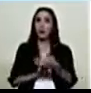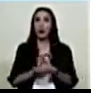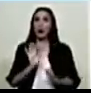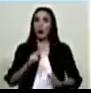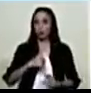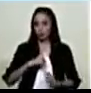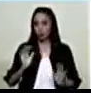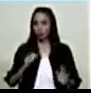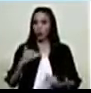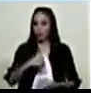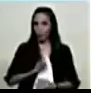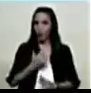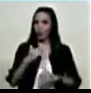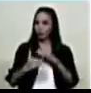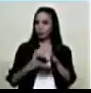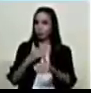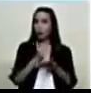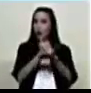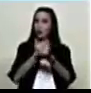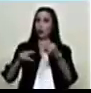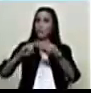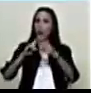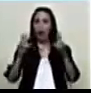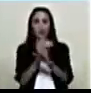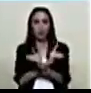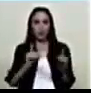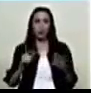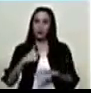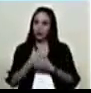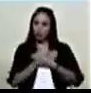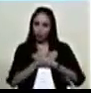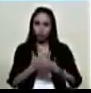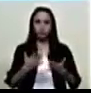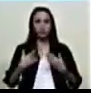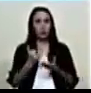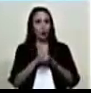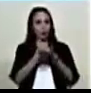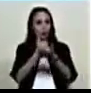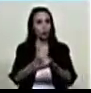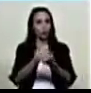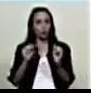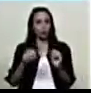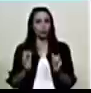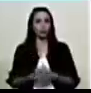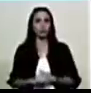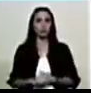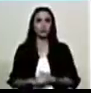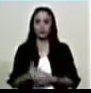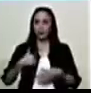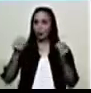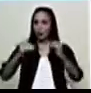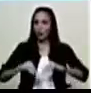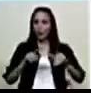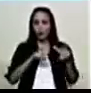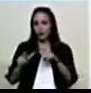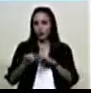ayudar para que haya más paz y tranquilidad y democracia en Venezuela, yo cedo mi posición en ese tema y me pongo de